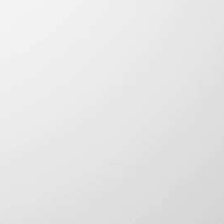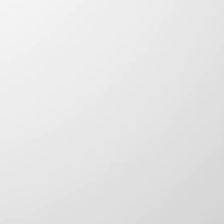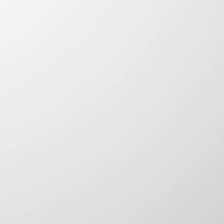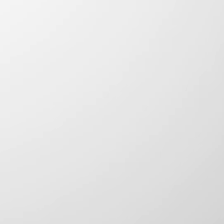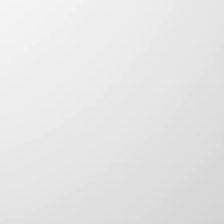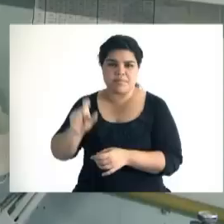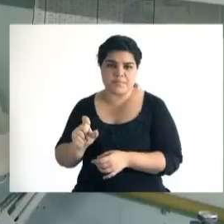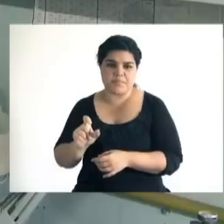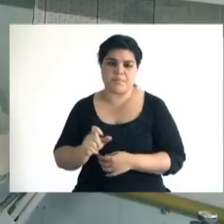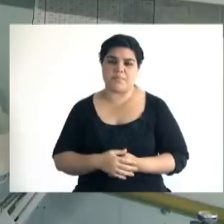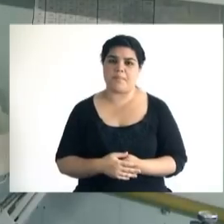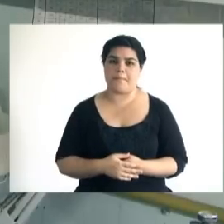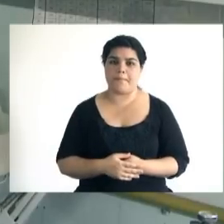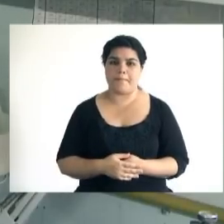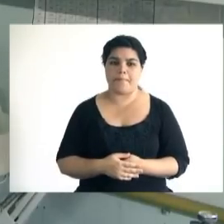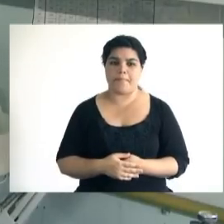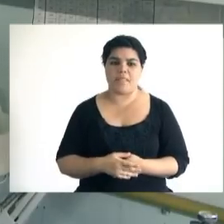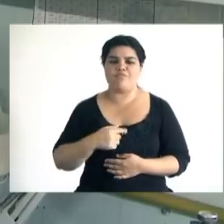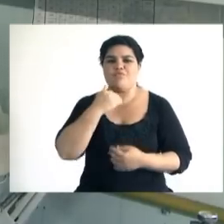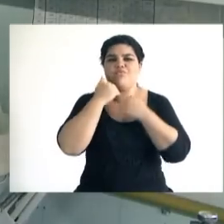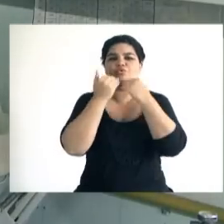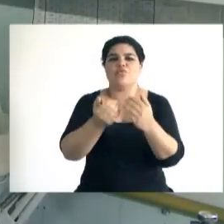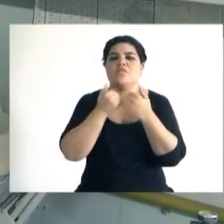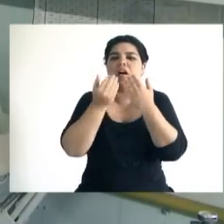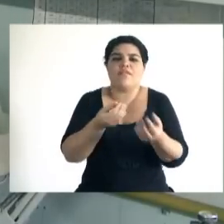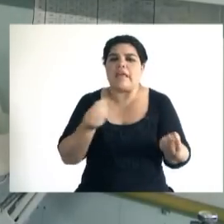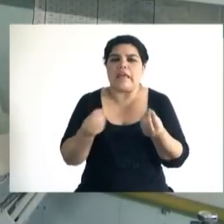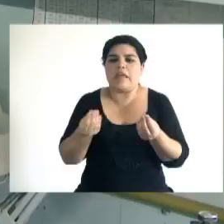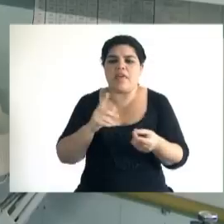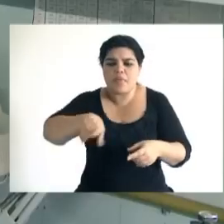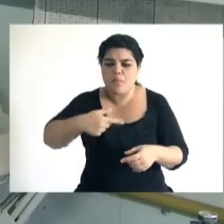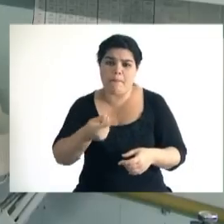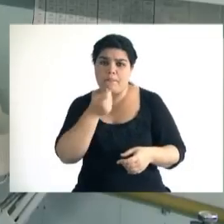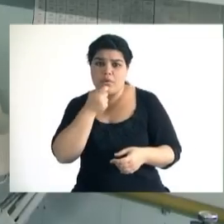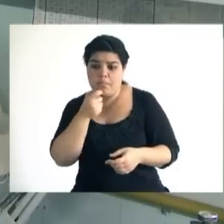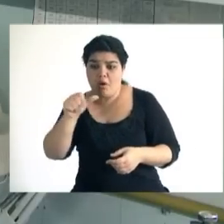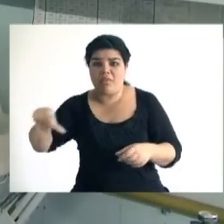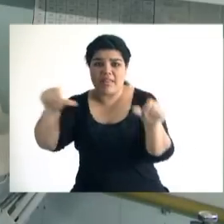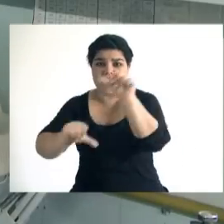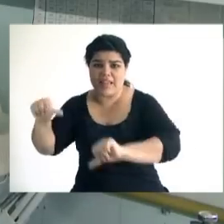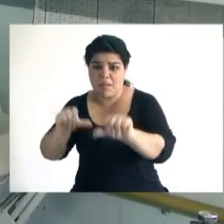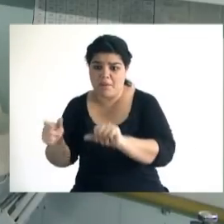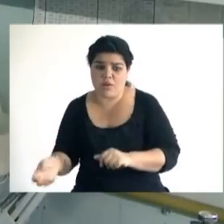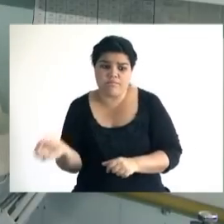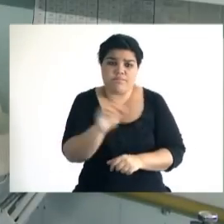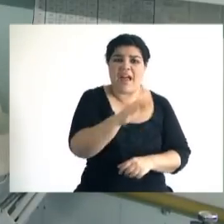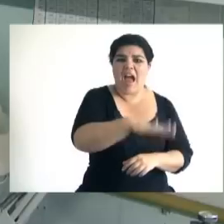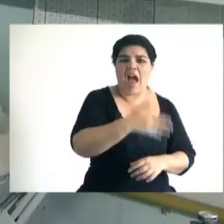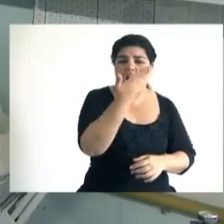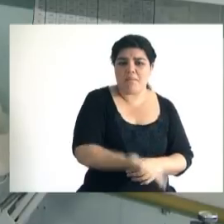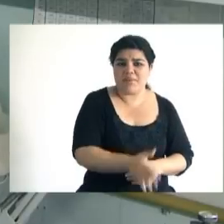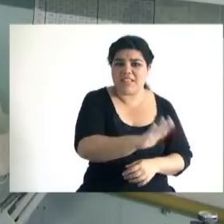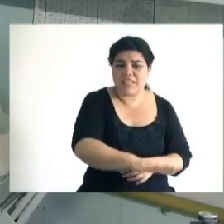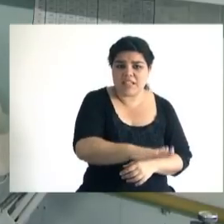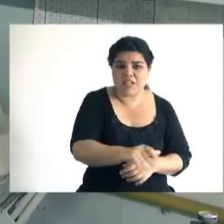fipronil o el Propoxur en aerosol. Entonces no se sabe a ciencia cierta qué consecuencia puede llegar a traer en la salud humana.